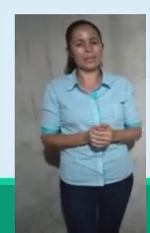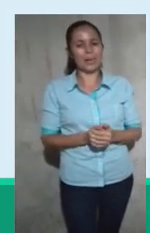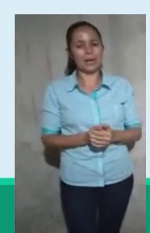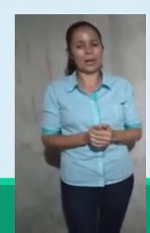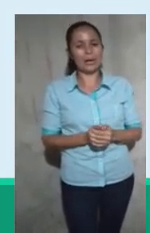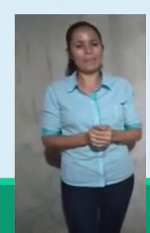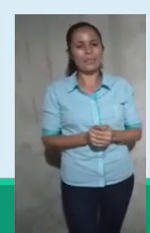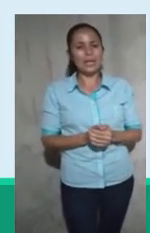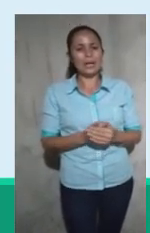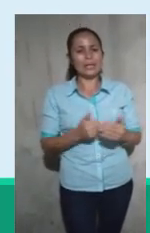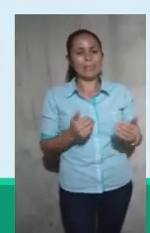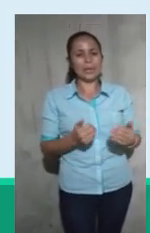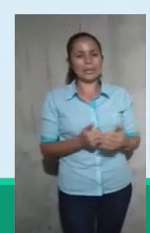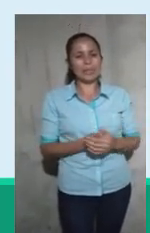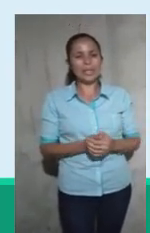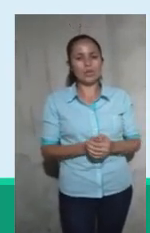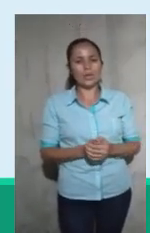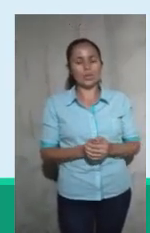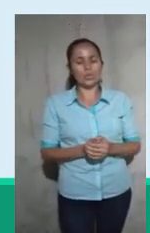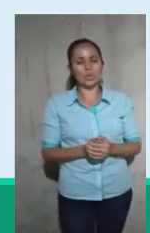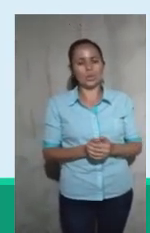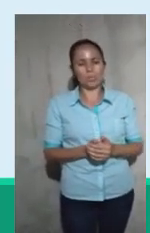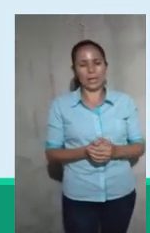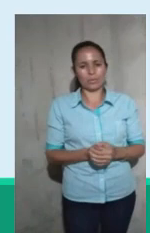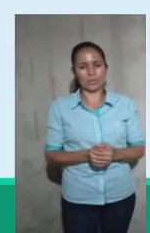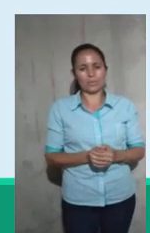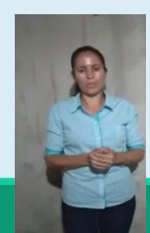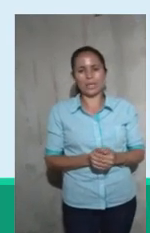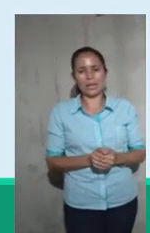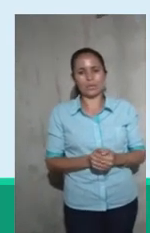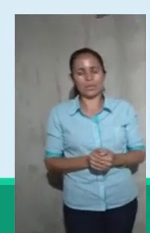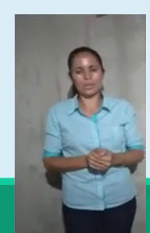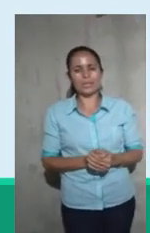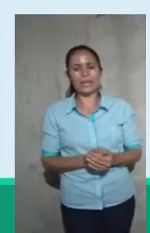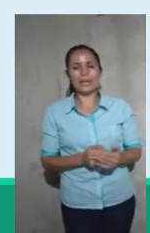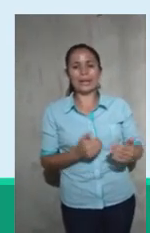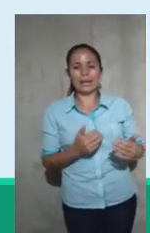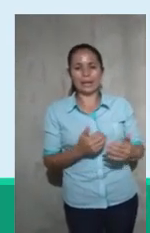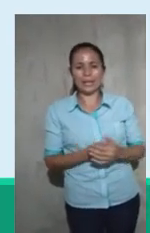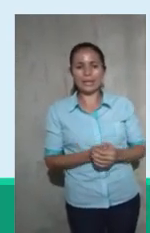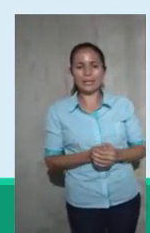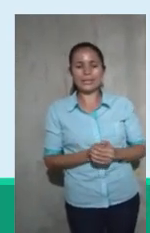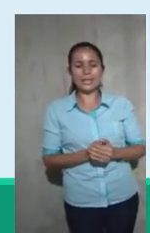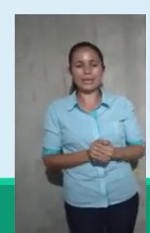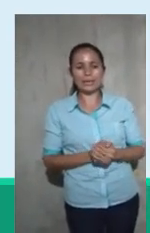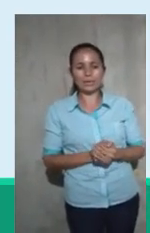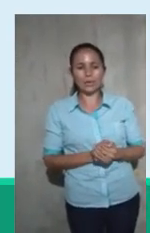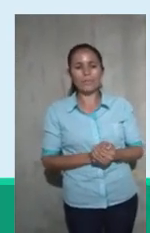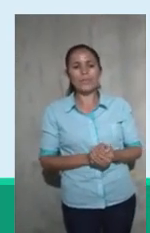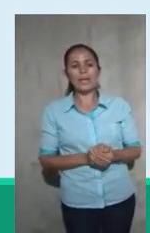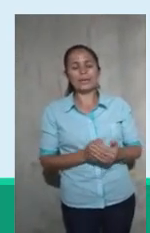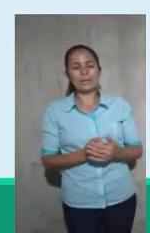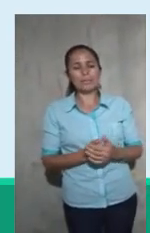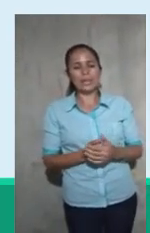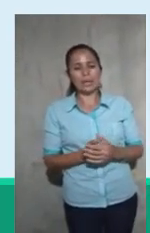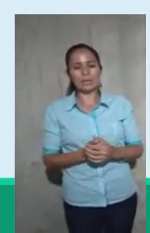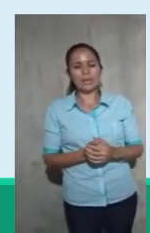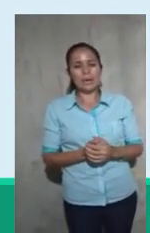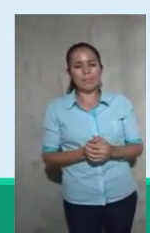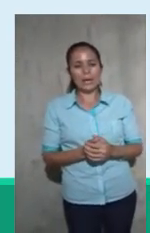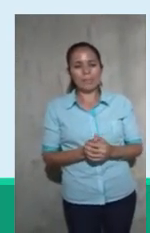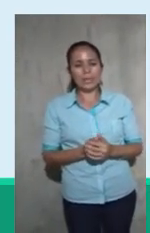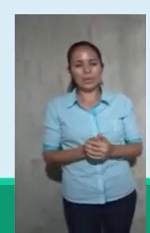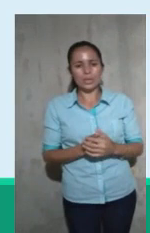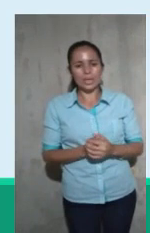que desplegará el Departamento de Recursos Humanos y que consiste en elegir siguiendo